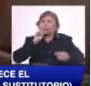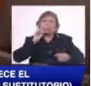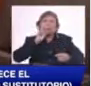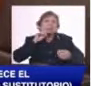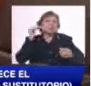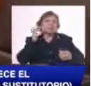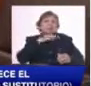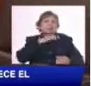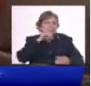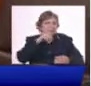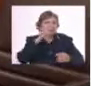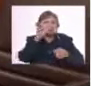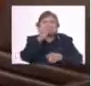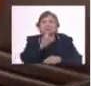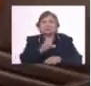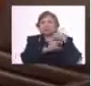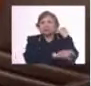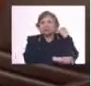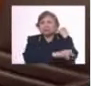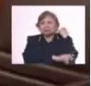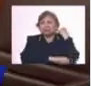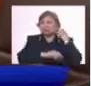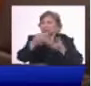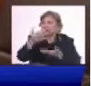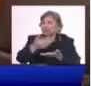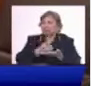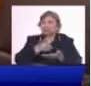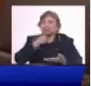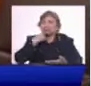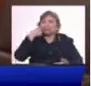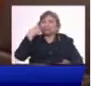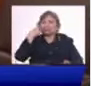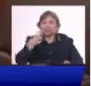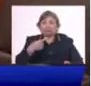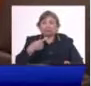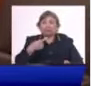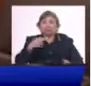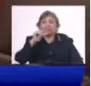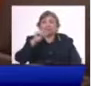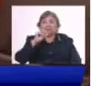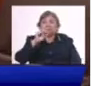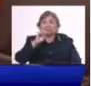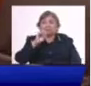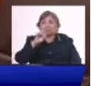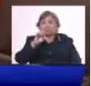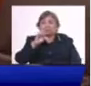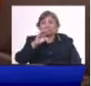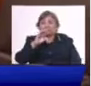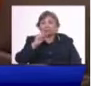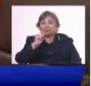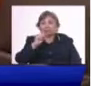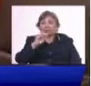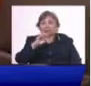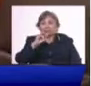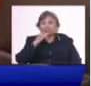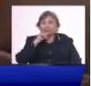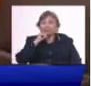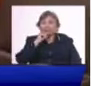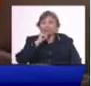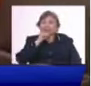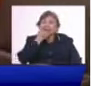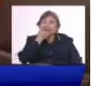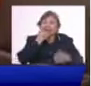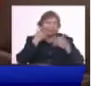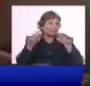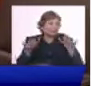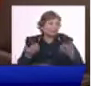al país. Y si hay algo que recojo de lo que digo el congresista Guerra García, es que cuando una institución le falla de